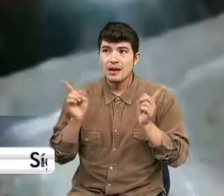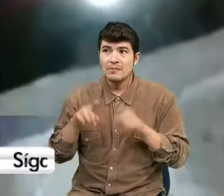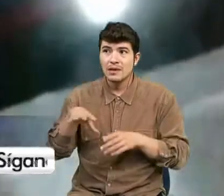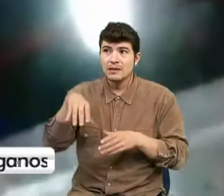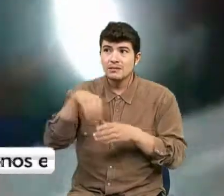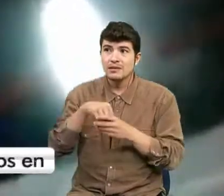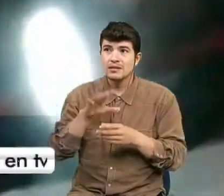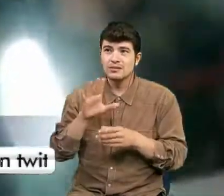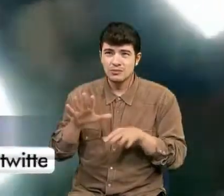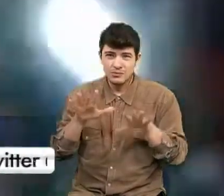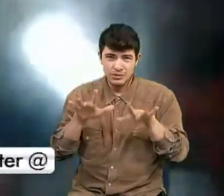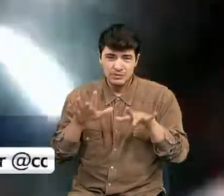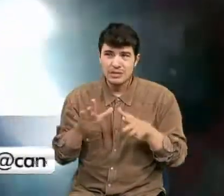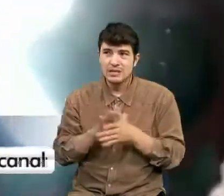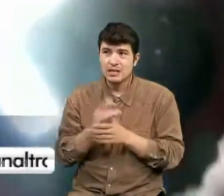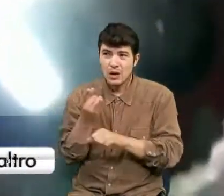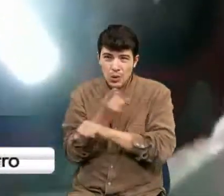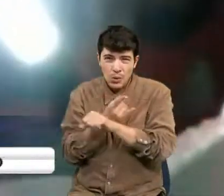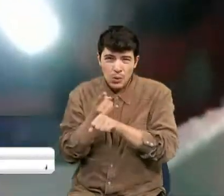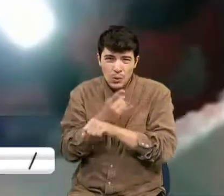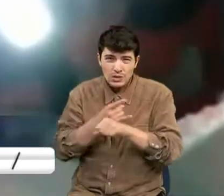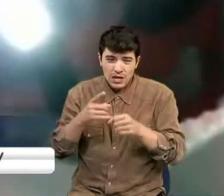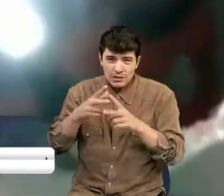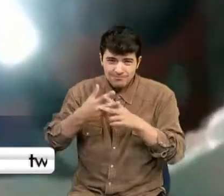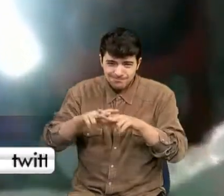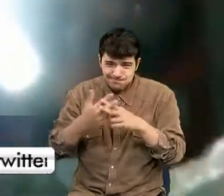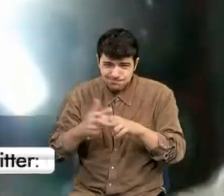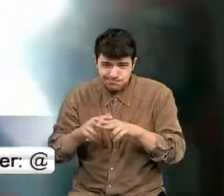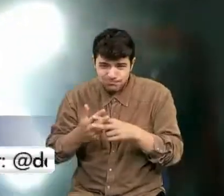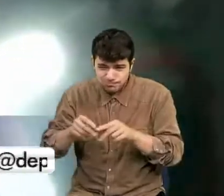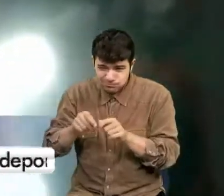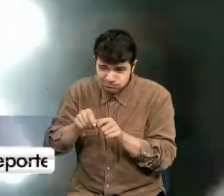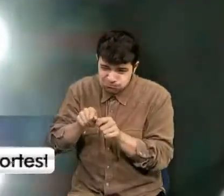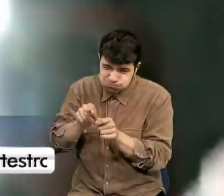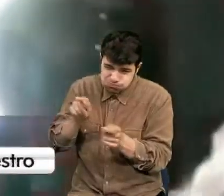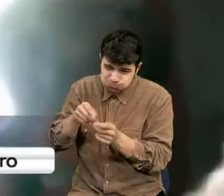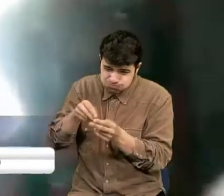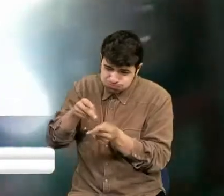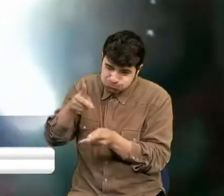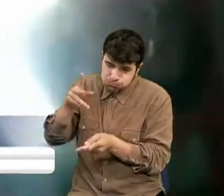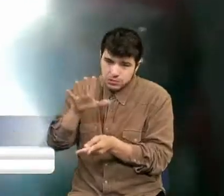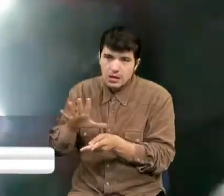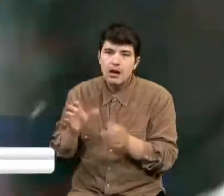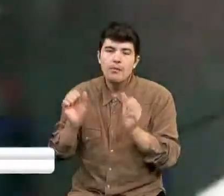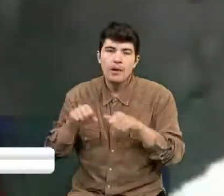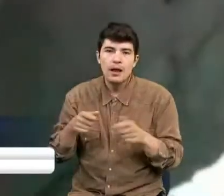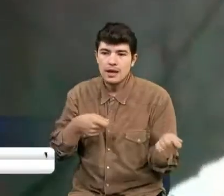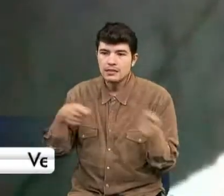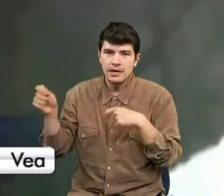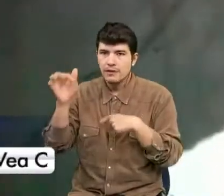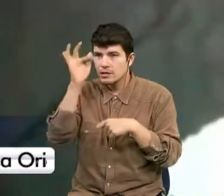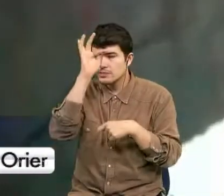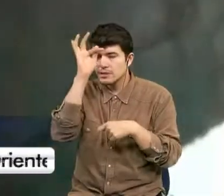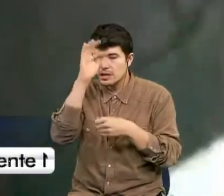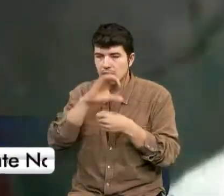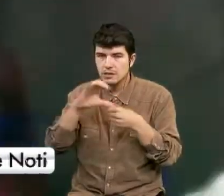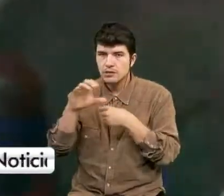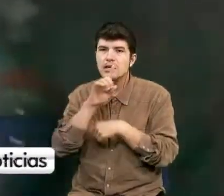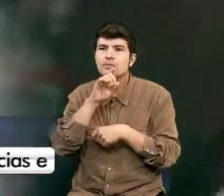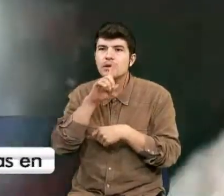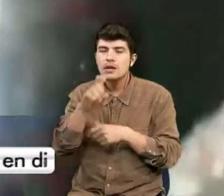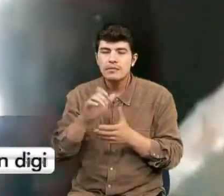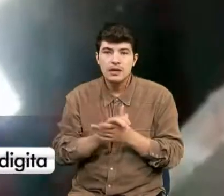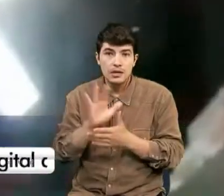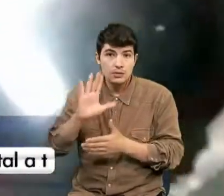sus piernas. Fue necesario el uso de maquinaria pesada para poder lograr este rescate y la víctima fue llevada a una clínica de la ciudad. Según